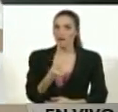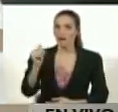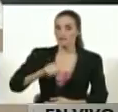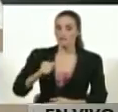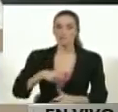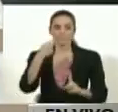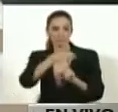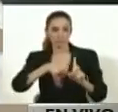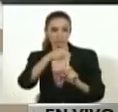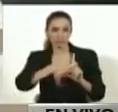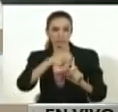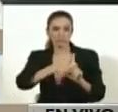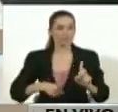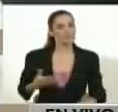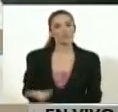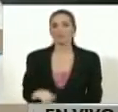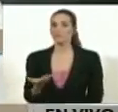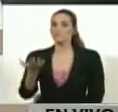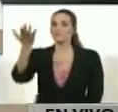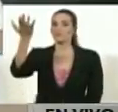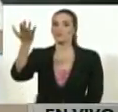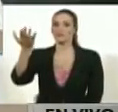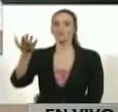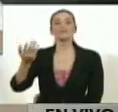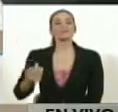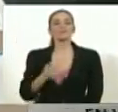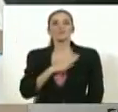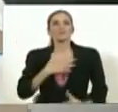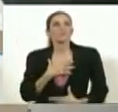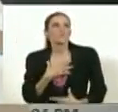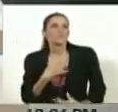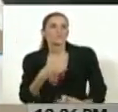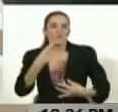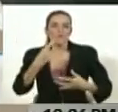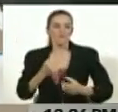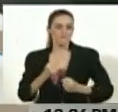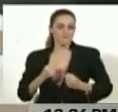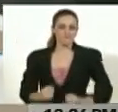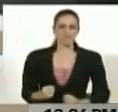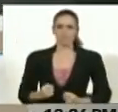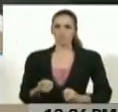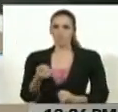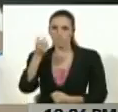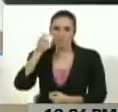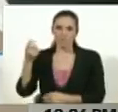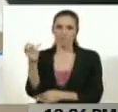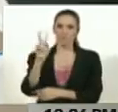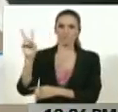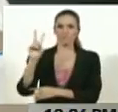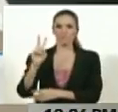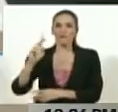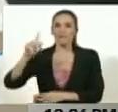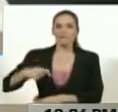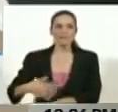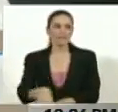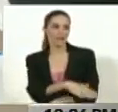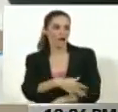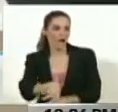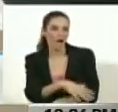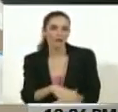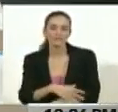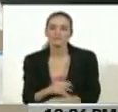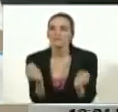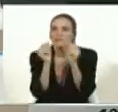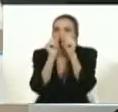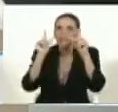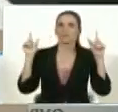esta batalla tan importante nos inspiró la fuerza del pueblo venezolano que salió a las calles era